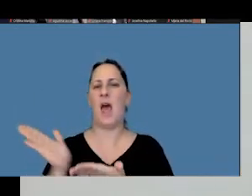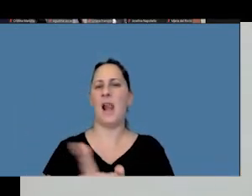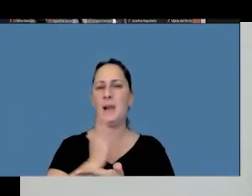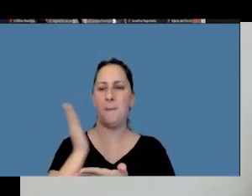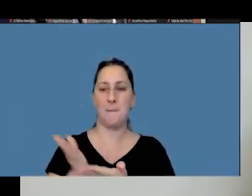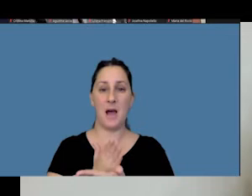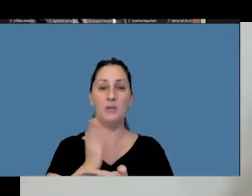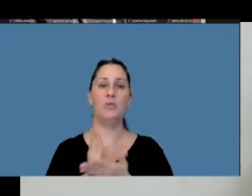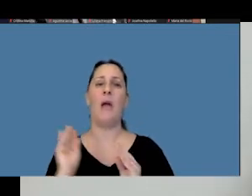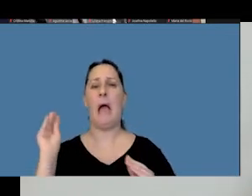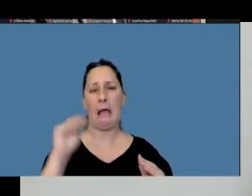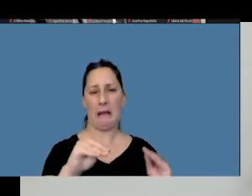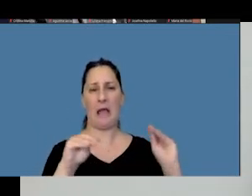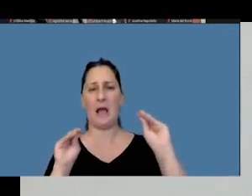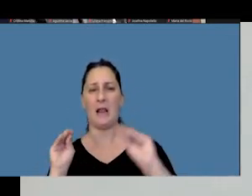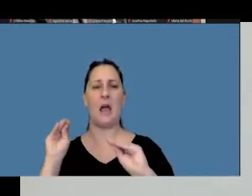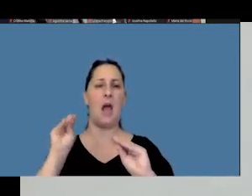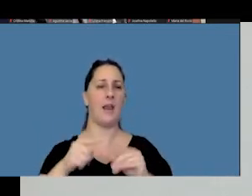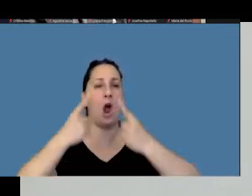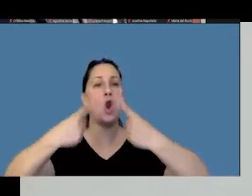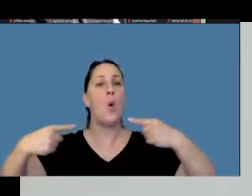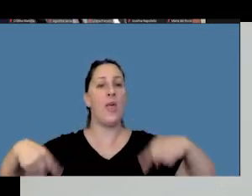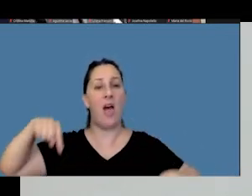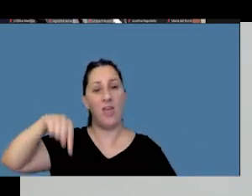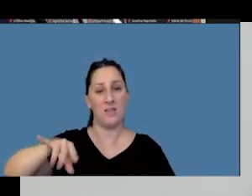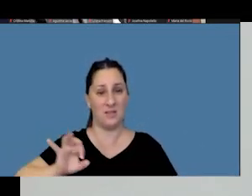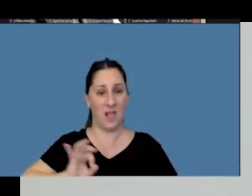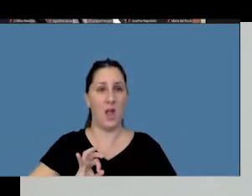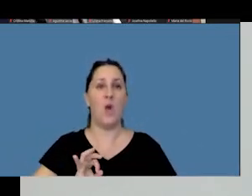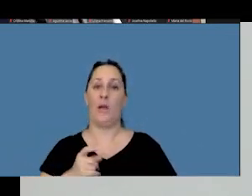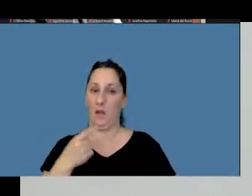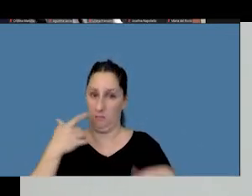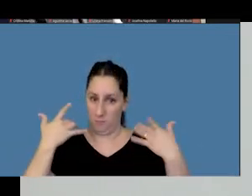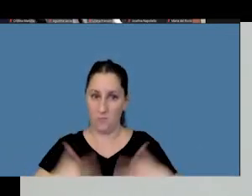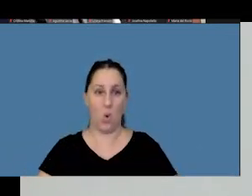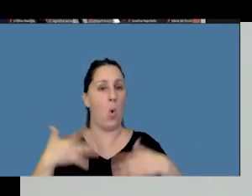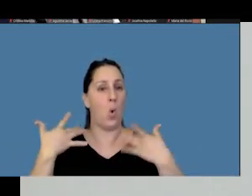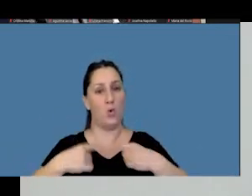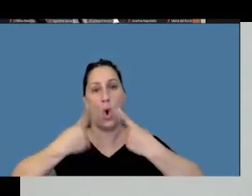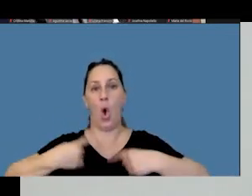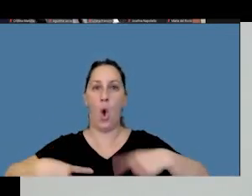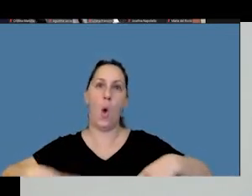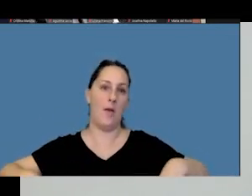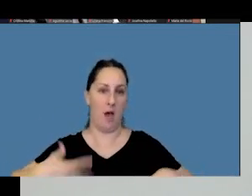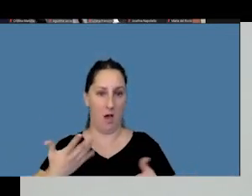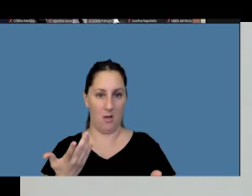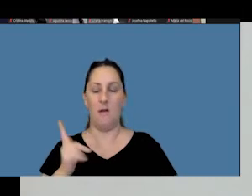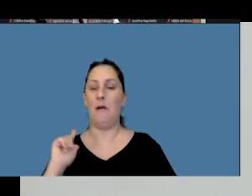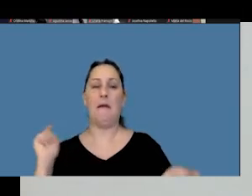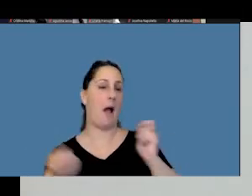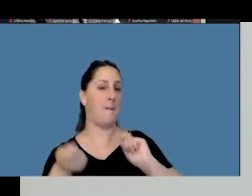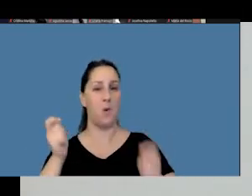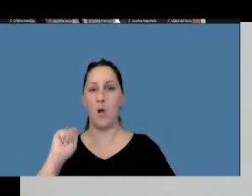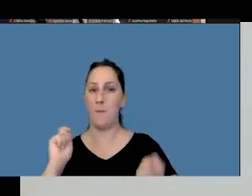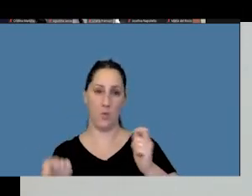ir mechando las novedades de este año, que la verdad no han sido pocas. Estamos bastante acostumbrados, ¿no?, a sufrir cambios, pero bueno, este